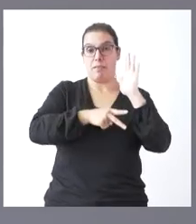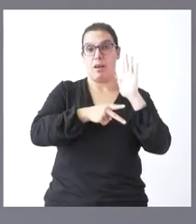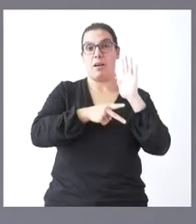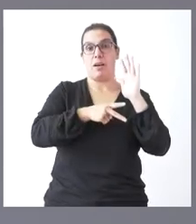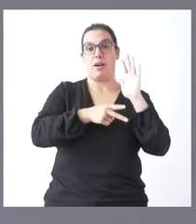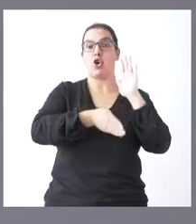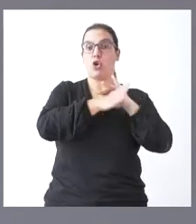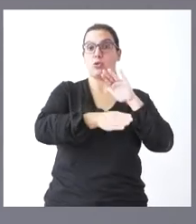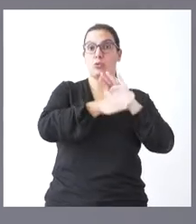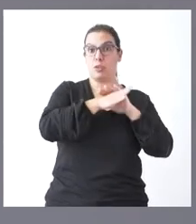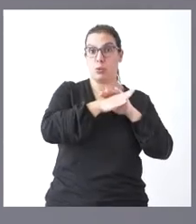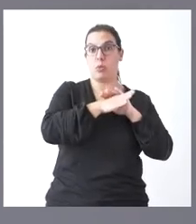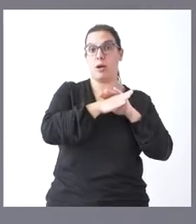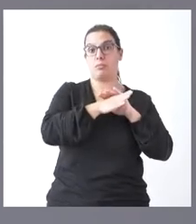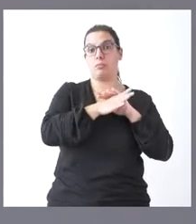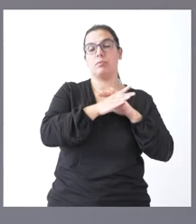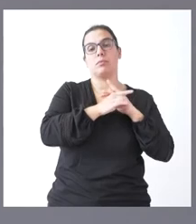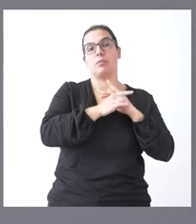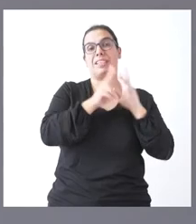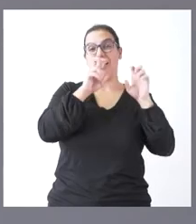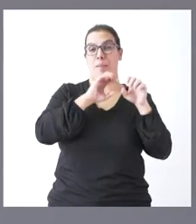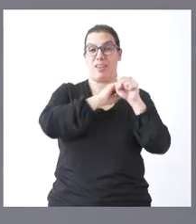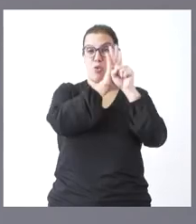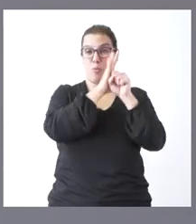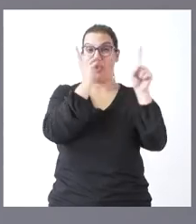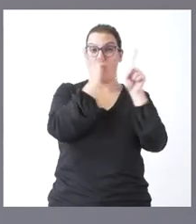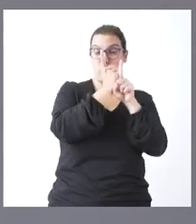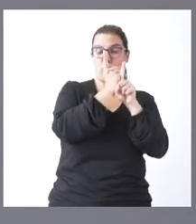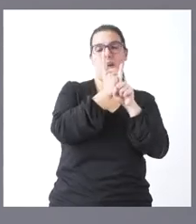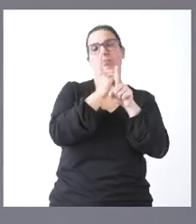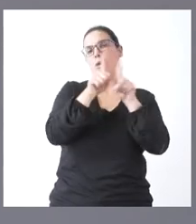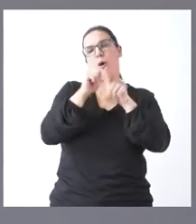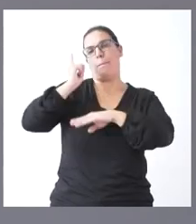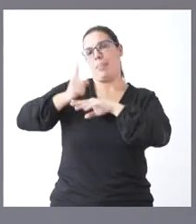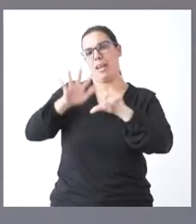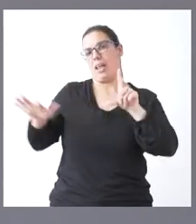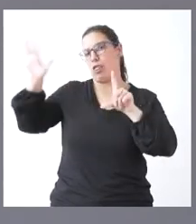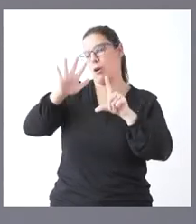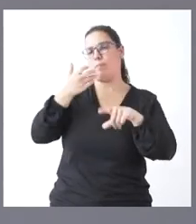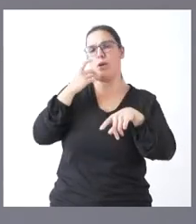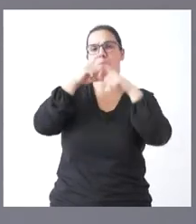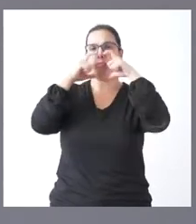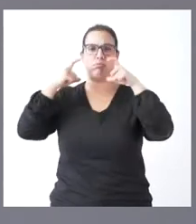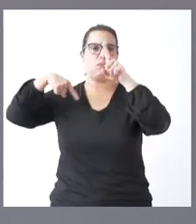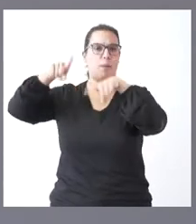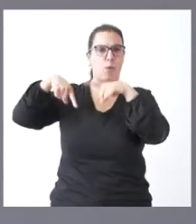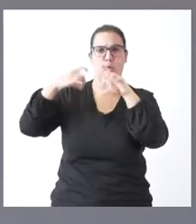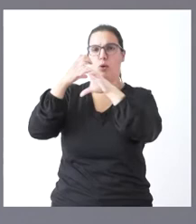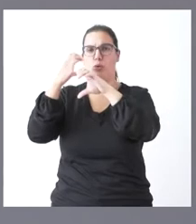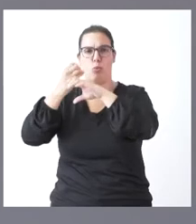algunas son de ámbito nacional como usted ha dicho el uso obligatorio de mascarillas en transporte público ociosanitarios Y soletarios esto no es ámbito